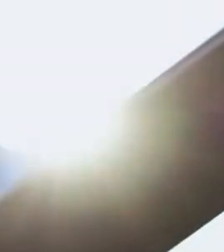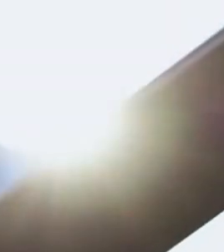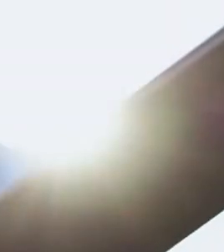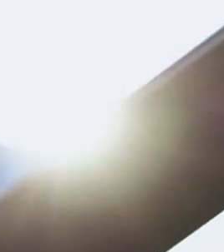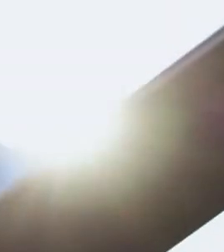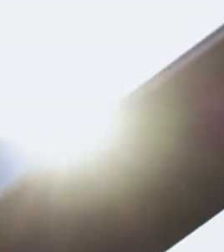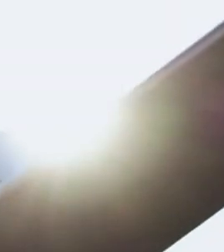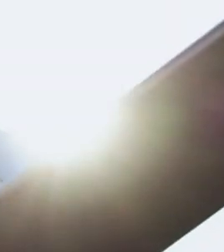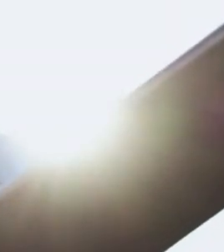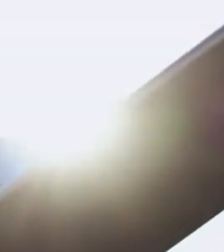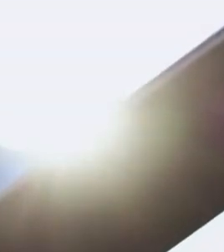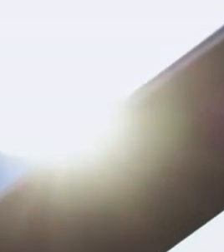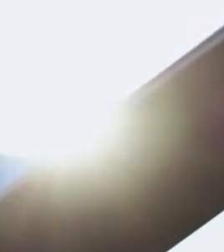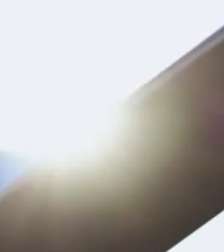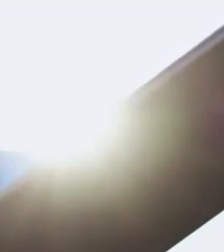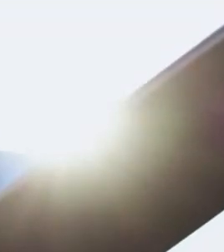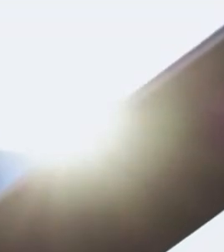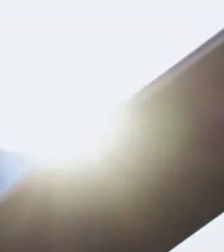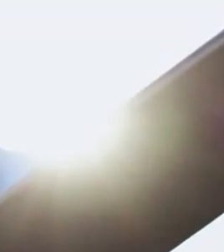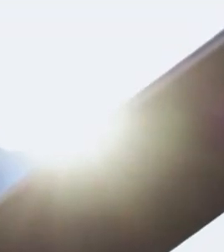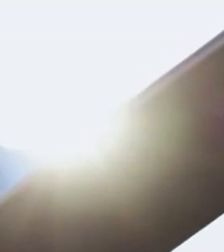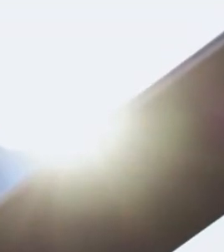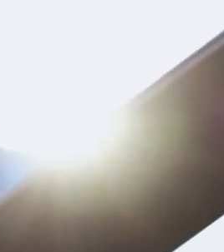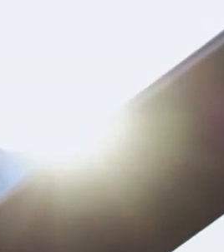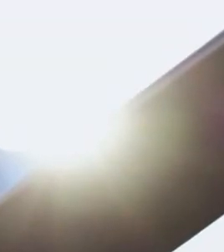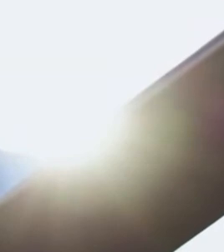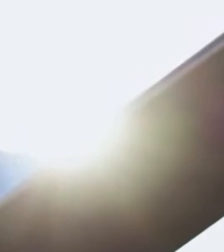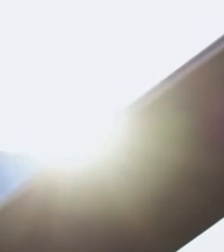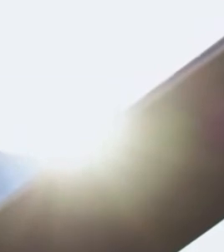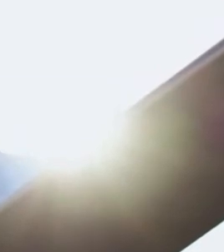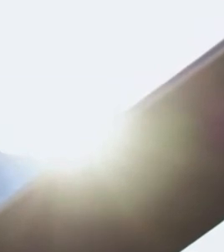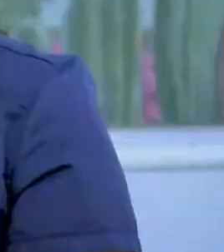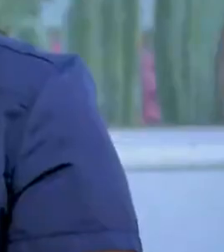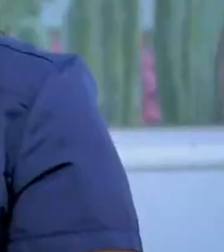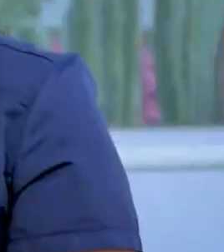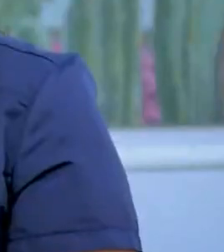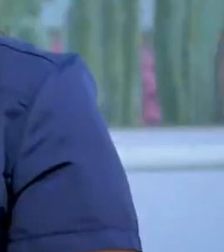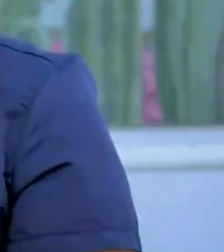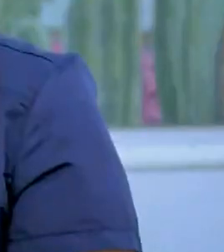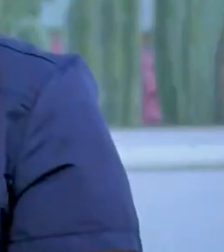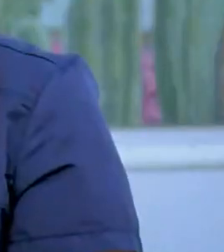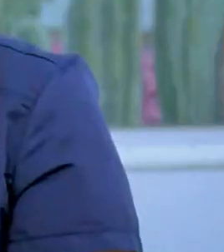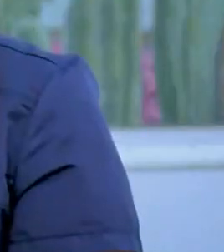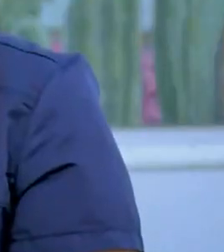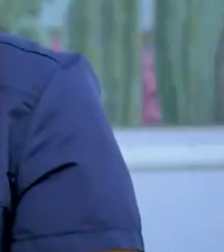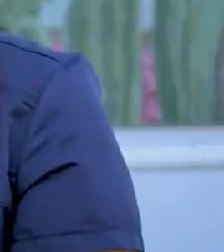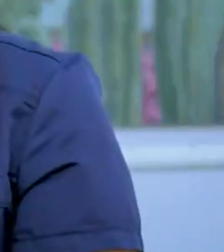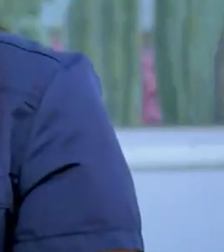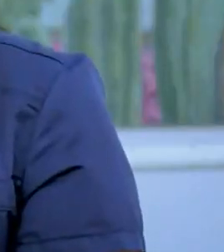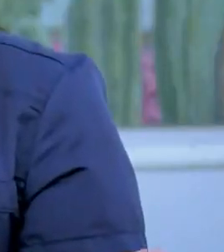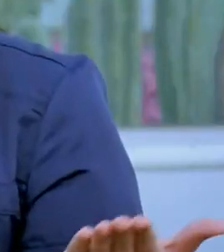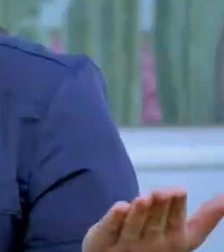el normal de nosotros como individuos ni de los países. ¿Y cuándo se va a